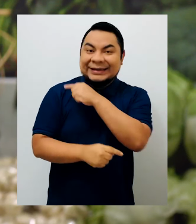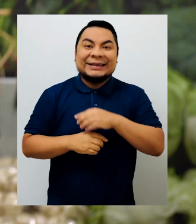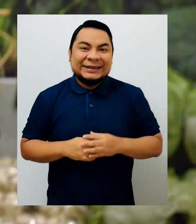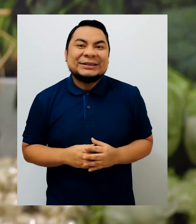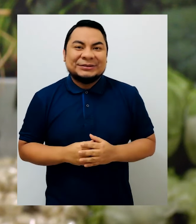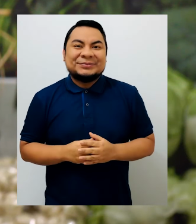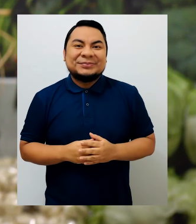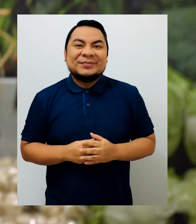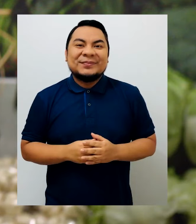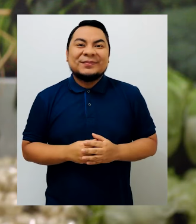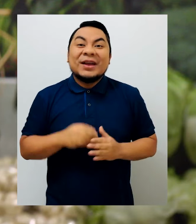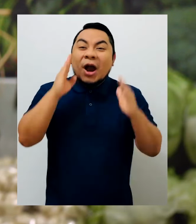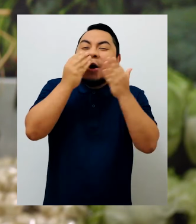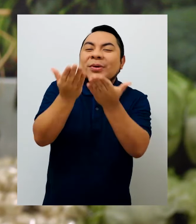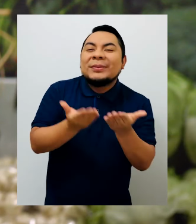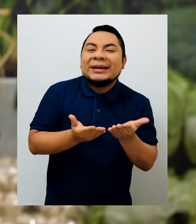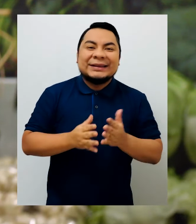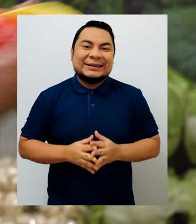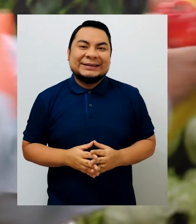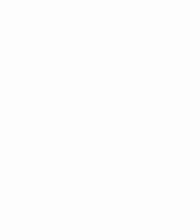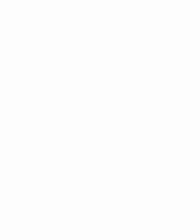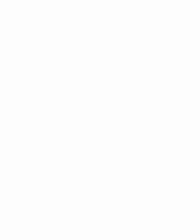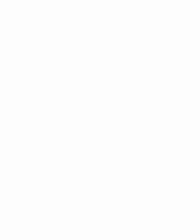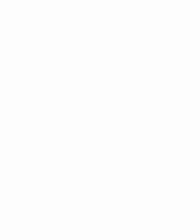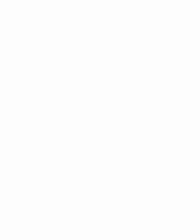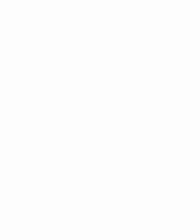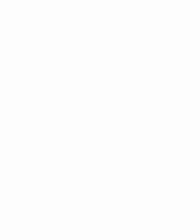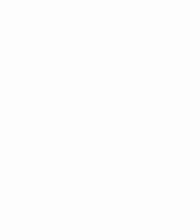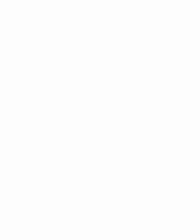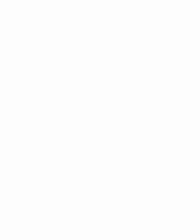yanapay.gob.pe. ¡Caserita! Bicentenario del Perú. Gobierno del Perú.